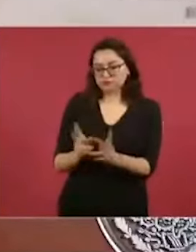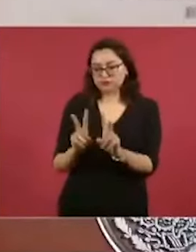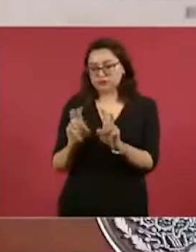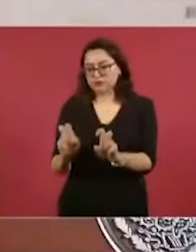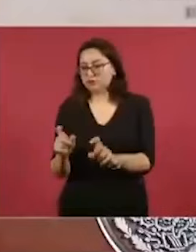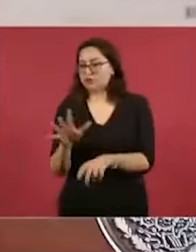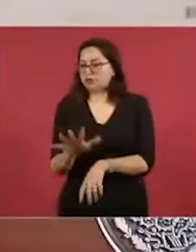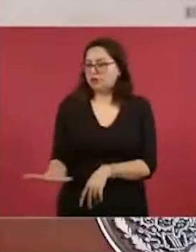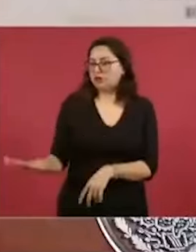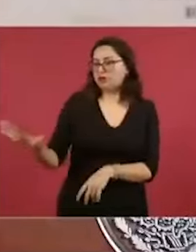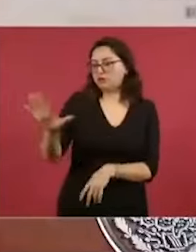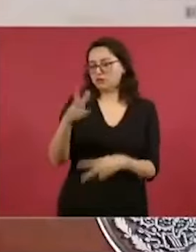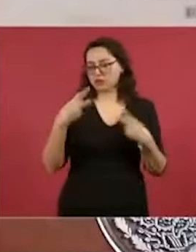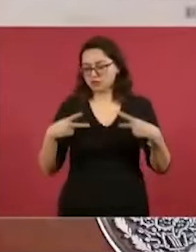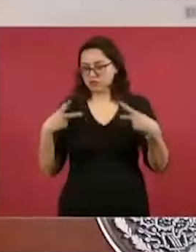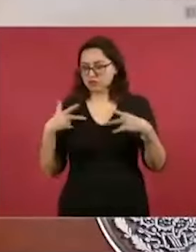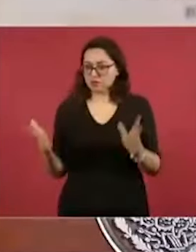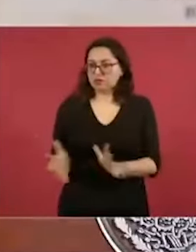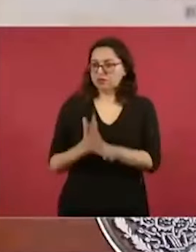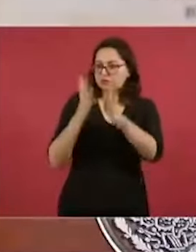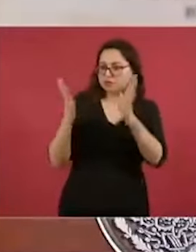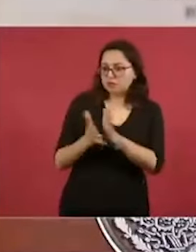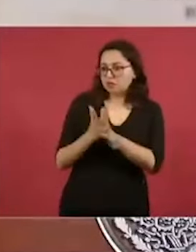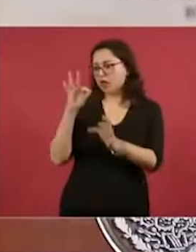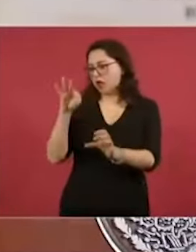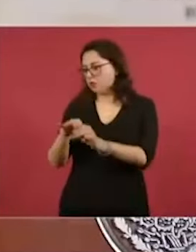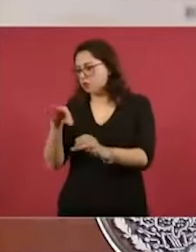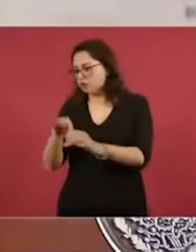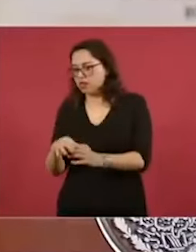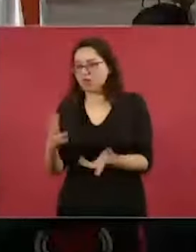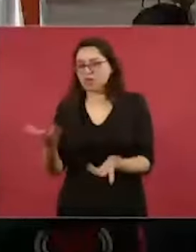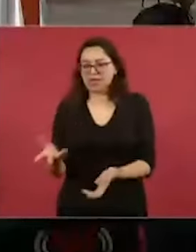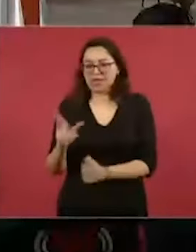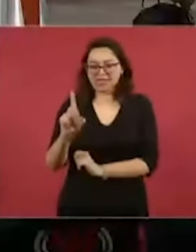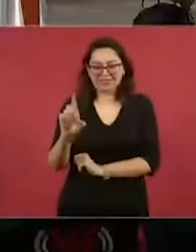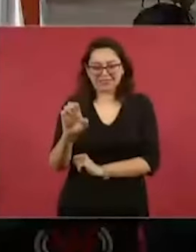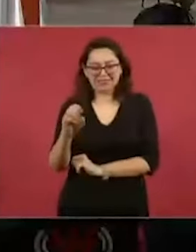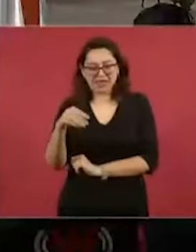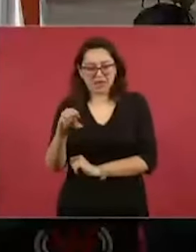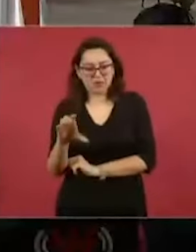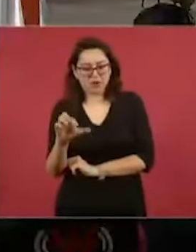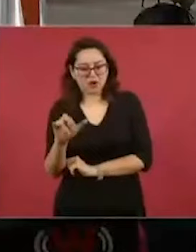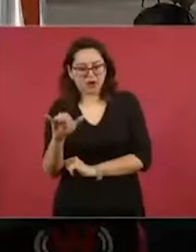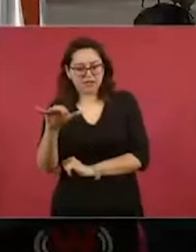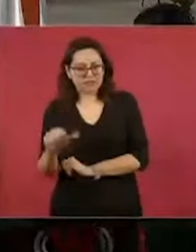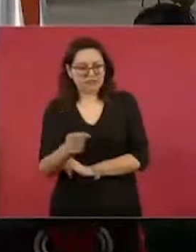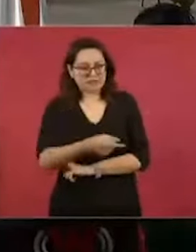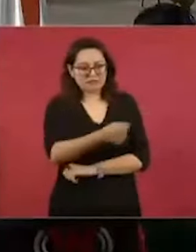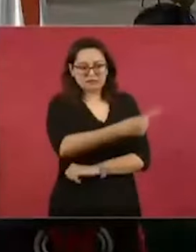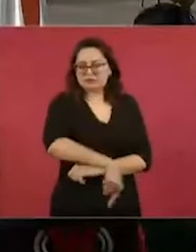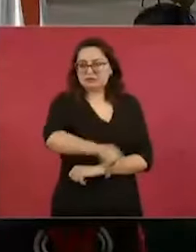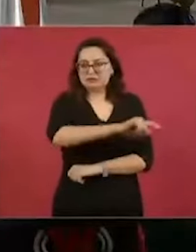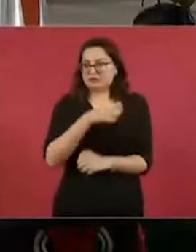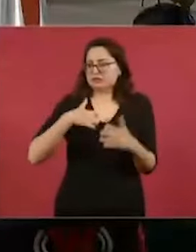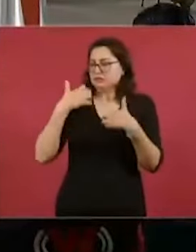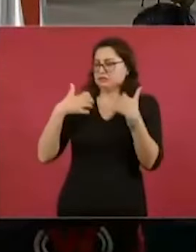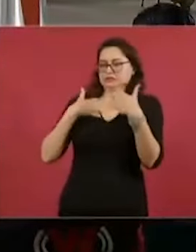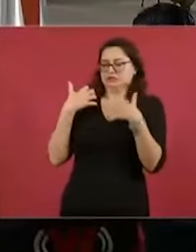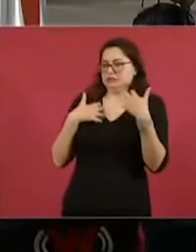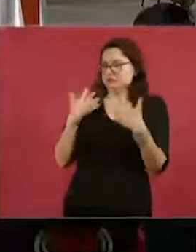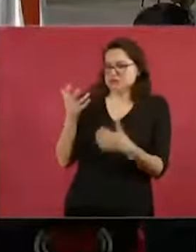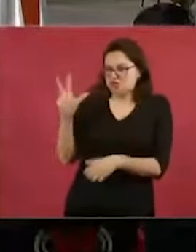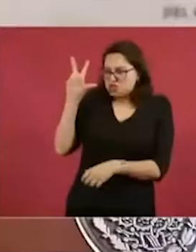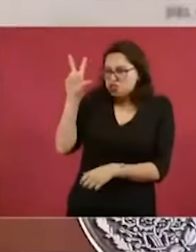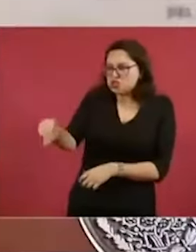El día de hoy se expone cómo la Secretaría de Marina está trabajando también en obras que contribuyen al